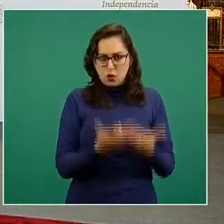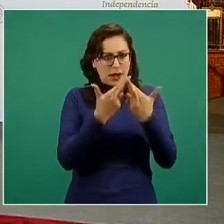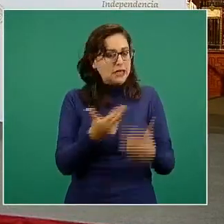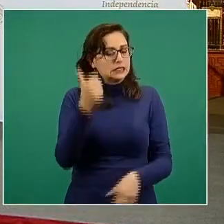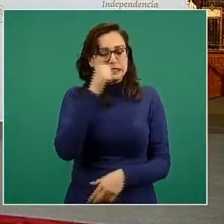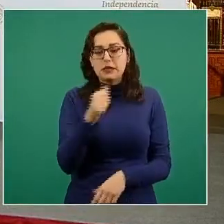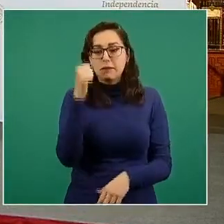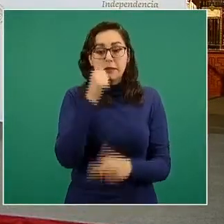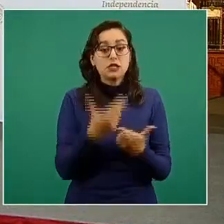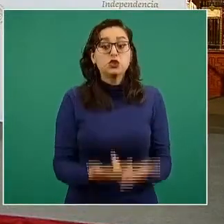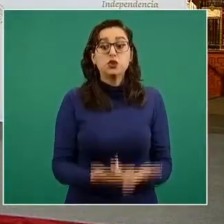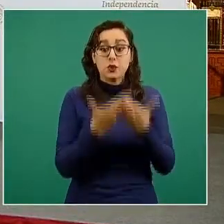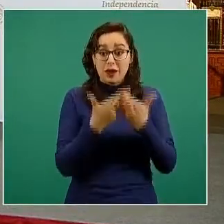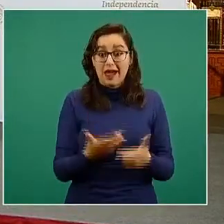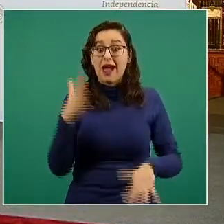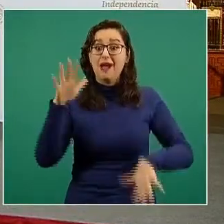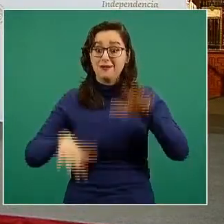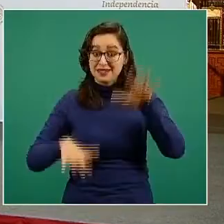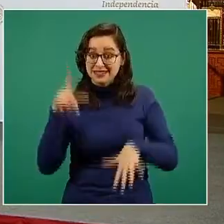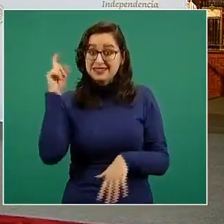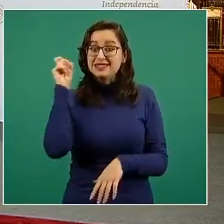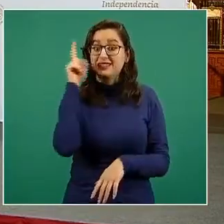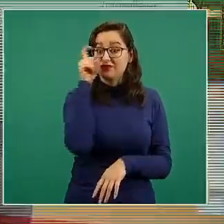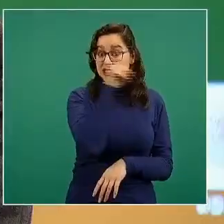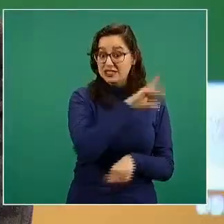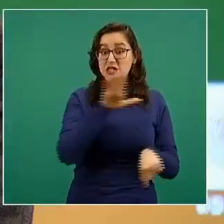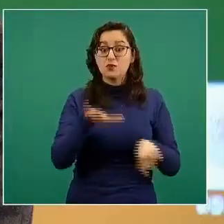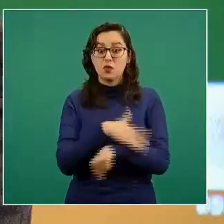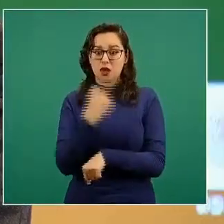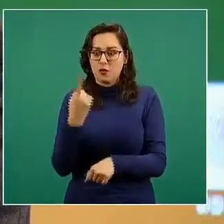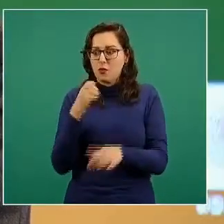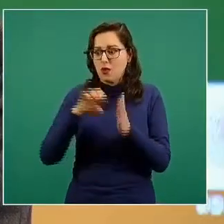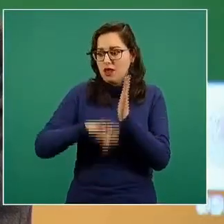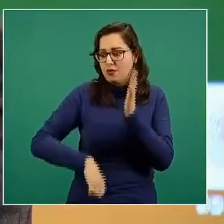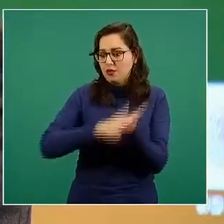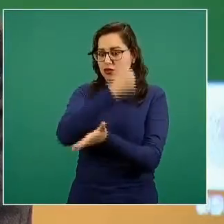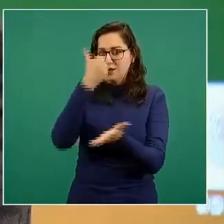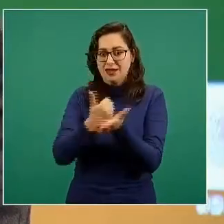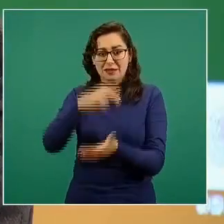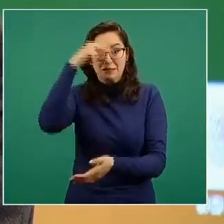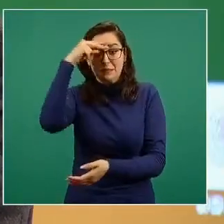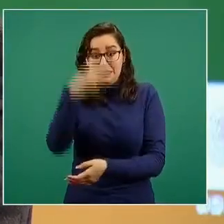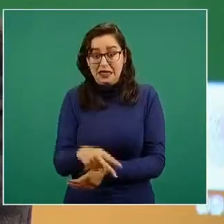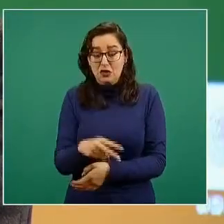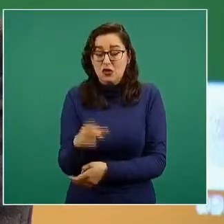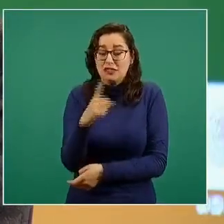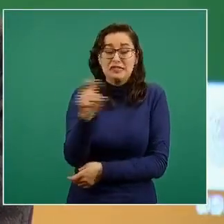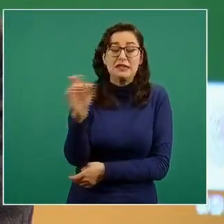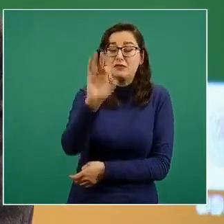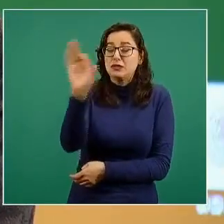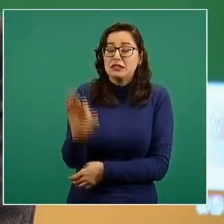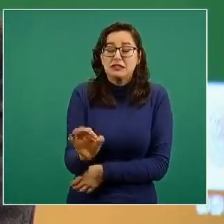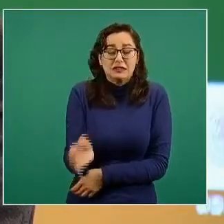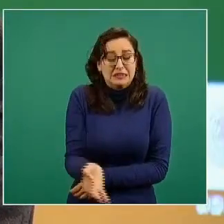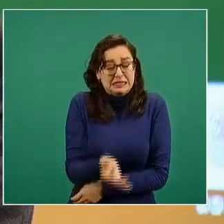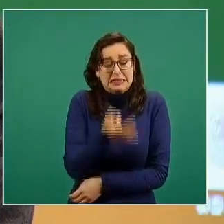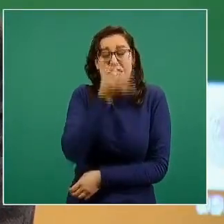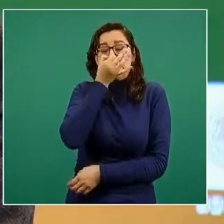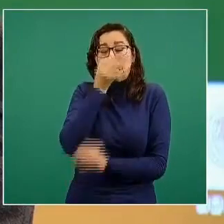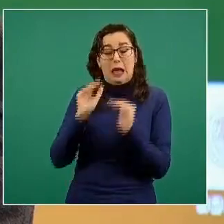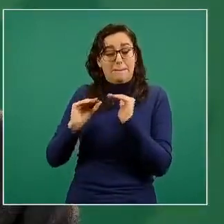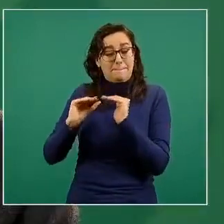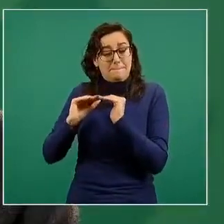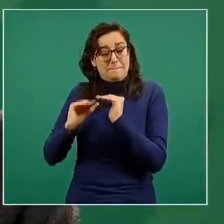porque llegamos a puntos cercanos a la saturación completa, pero hemos logrado que no se saturen. Hoy mismo